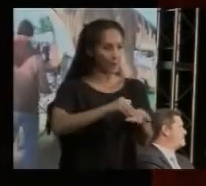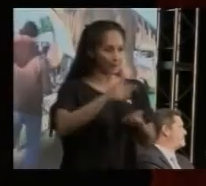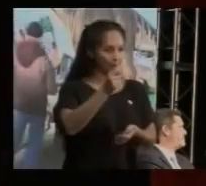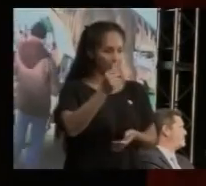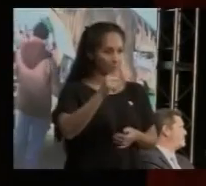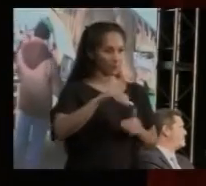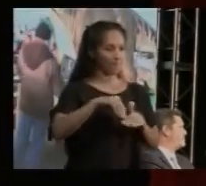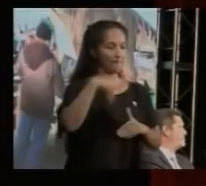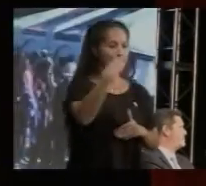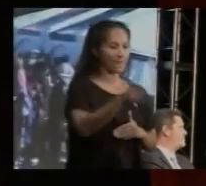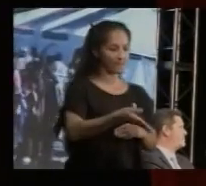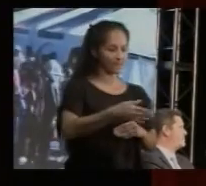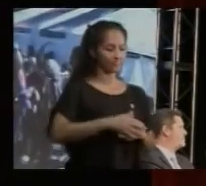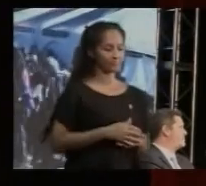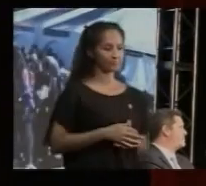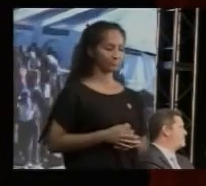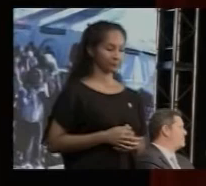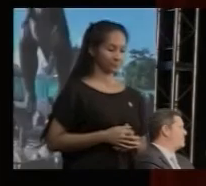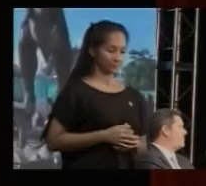un ingreso nuevo al parque industrial.